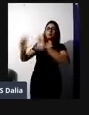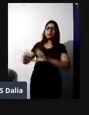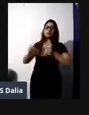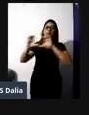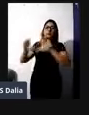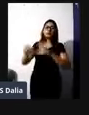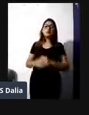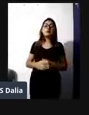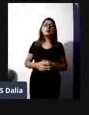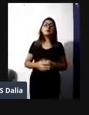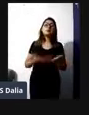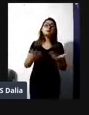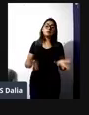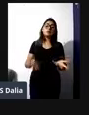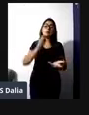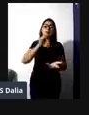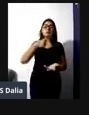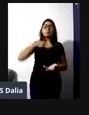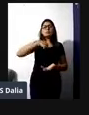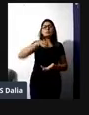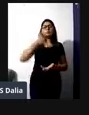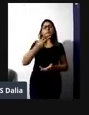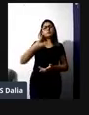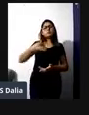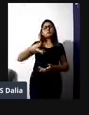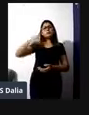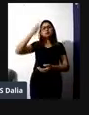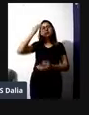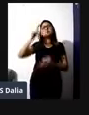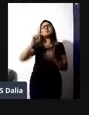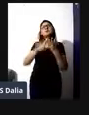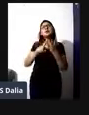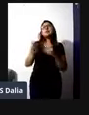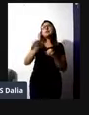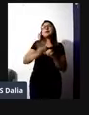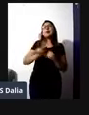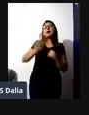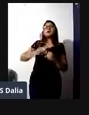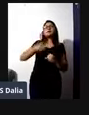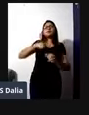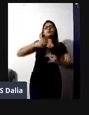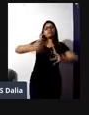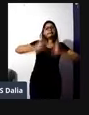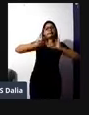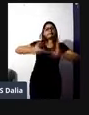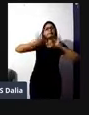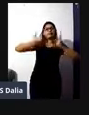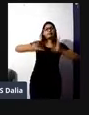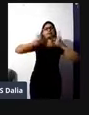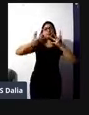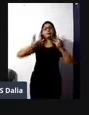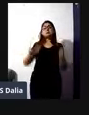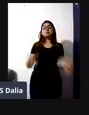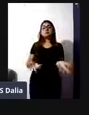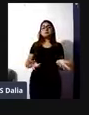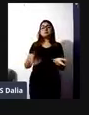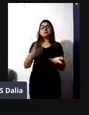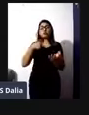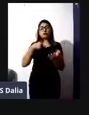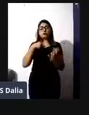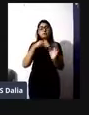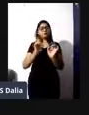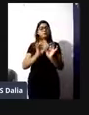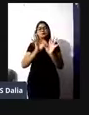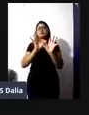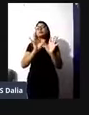cómo darnos este ánimo todos los días, porque también, yo les decía, el escenario que les estoy planteando es muy adverso,